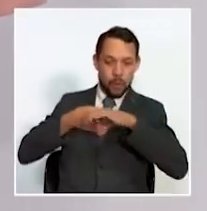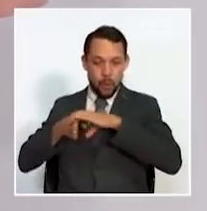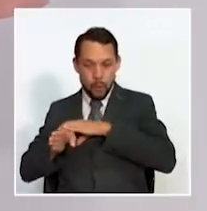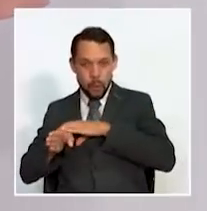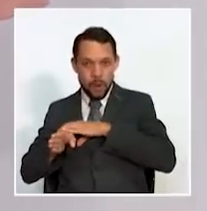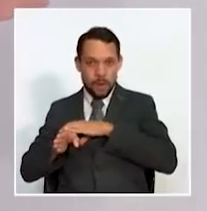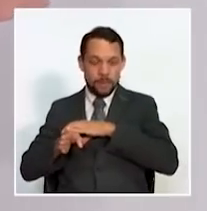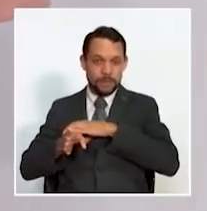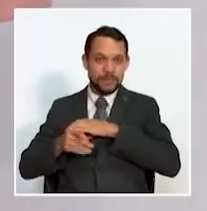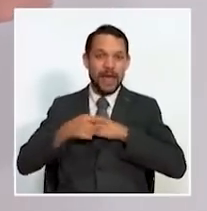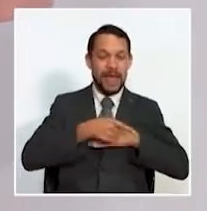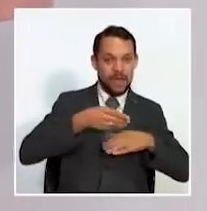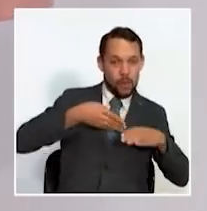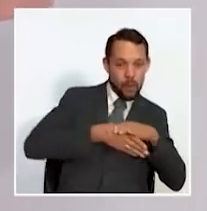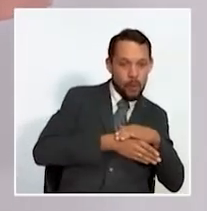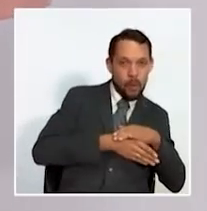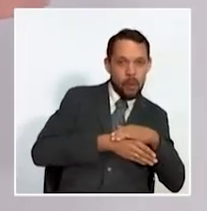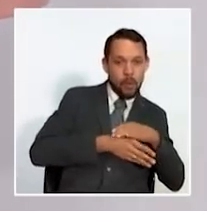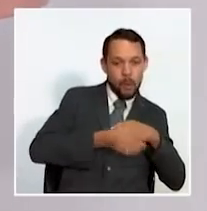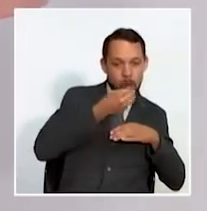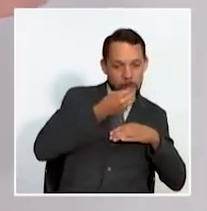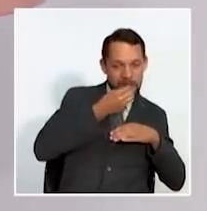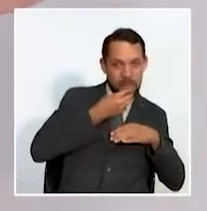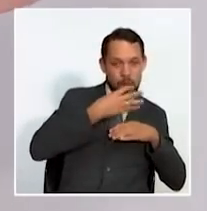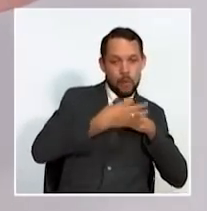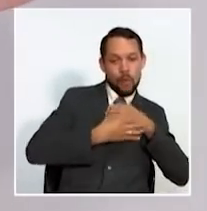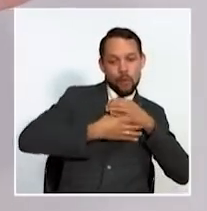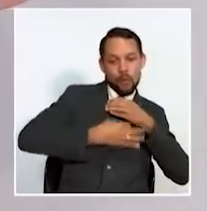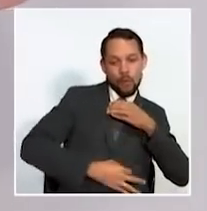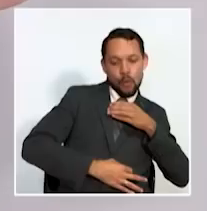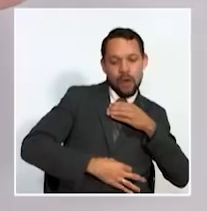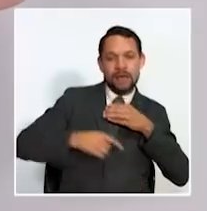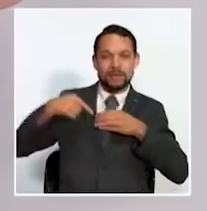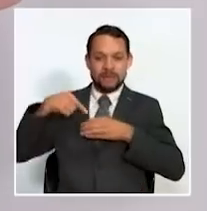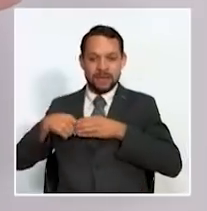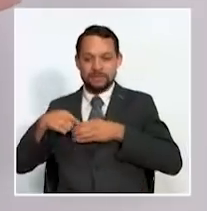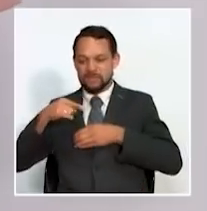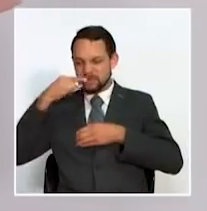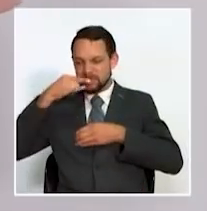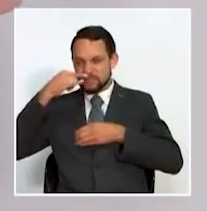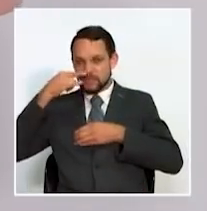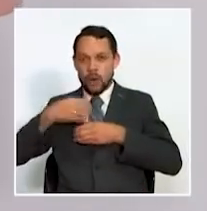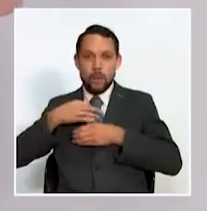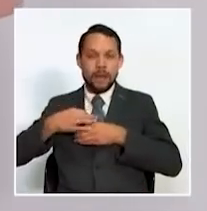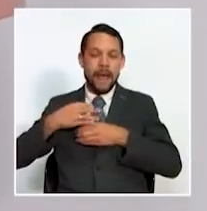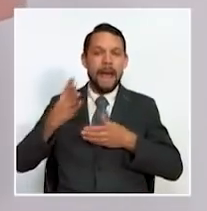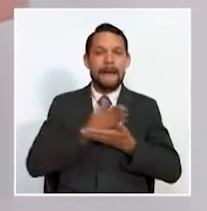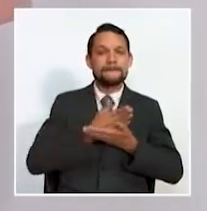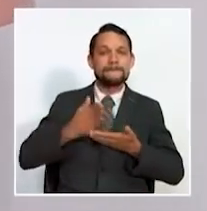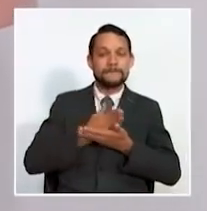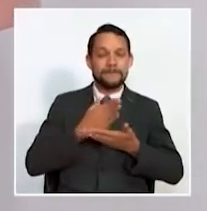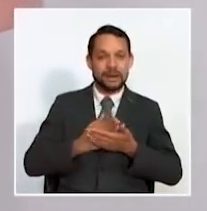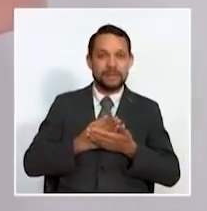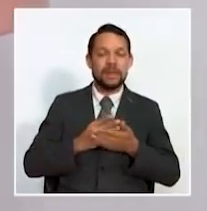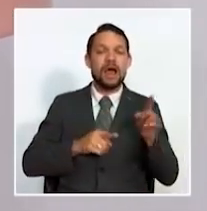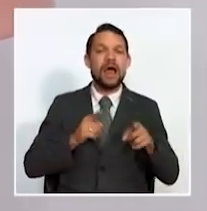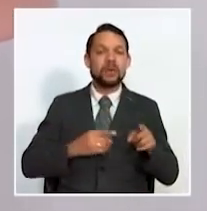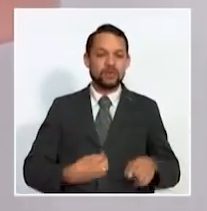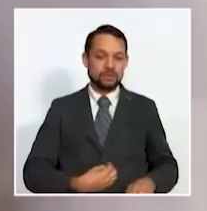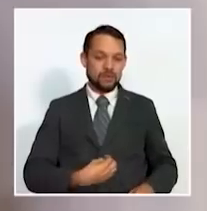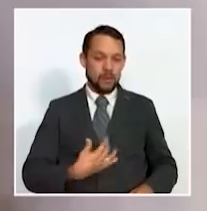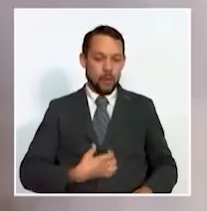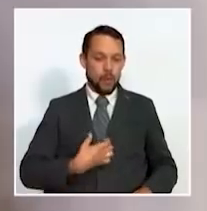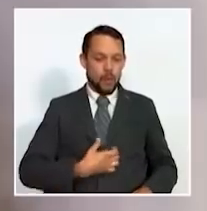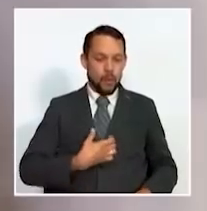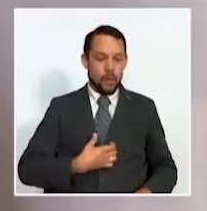donde pasa el esófago, y pueden haber quemaduras de esta mucosa produciendo una tos